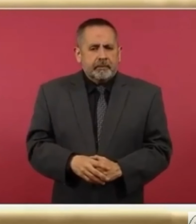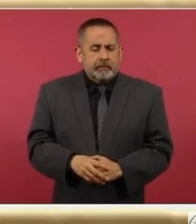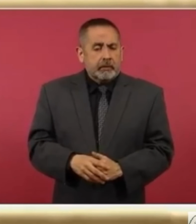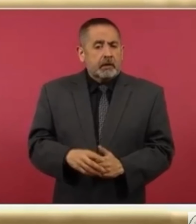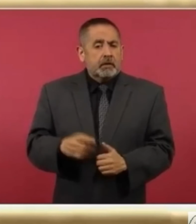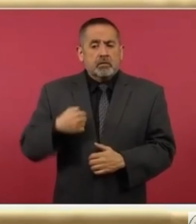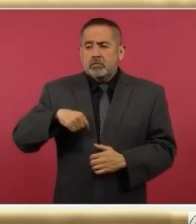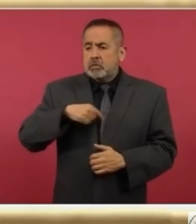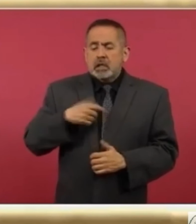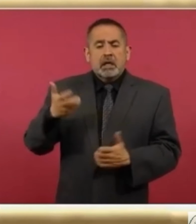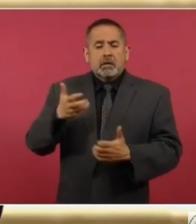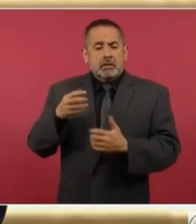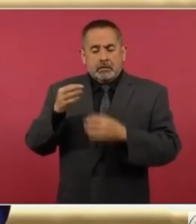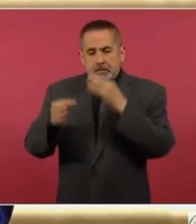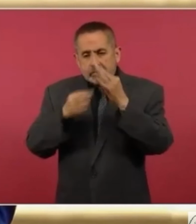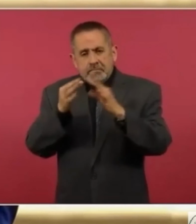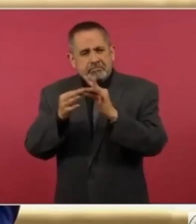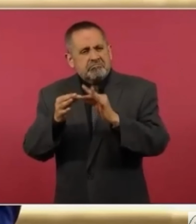logrado nosotros